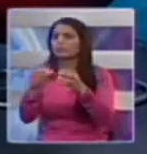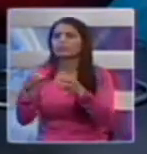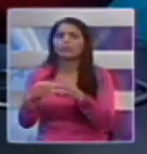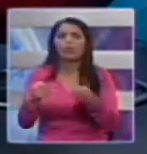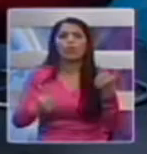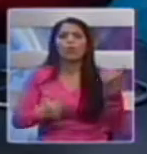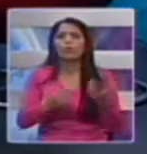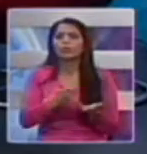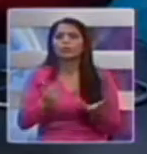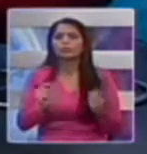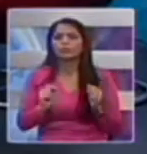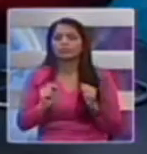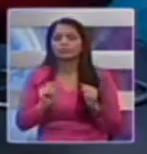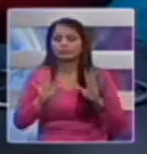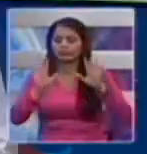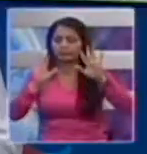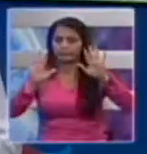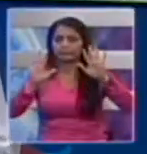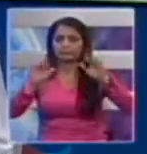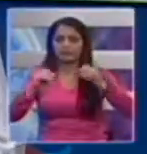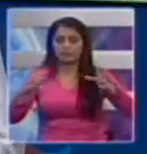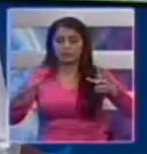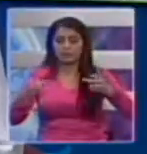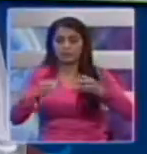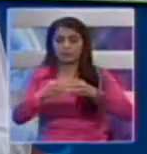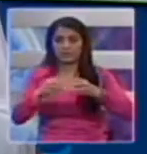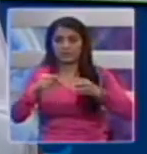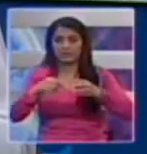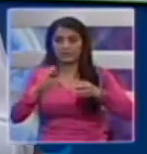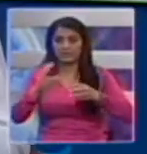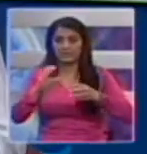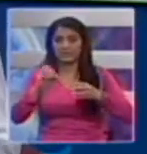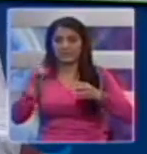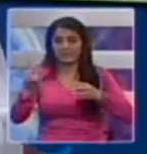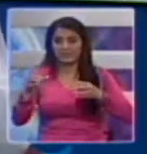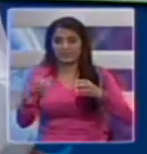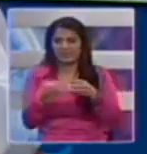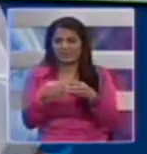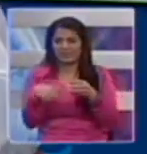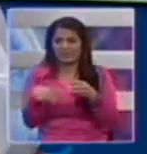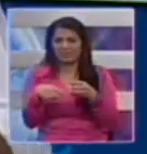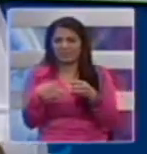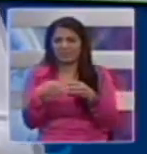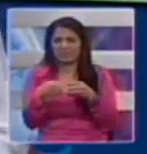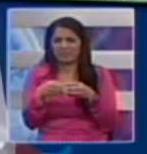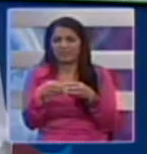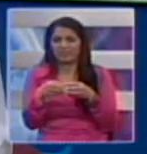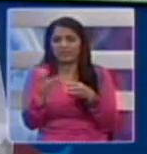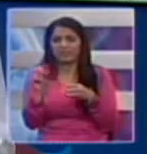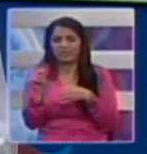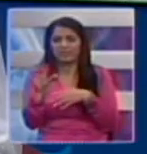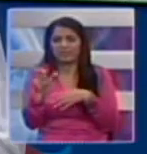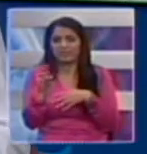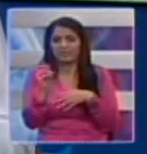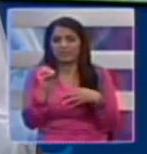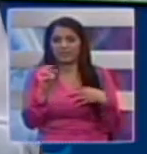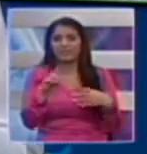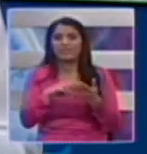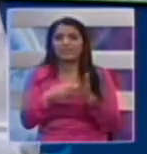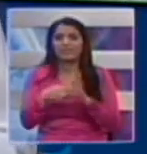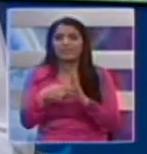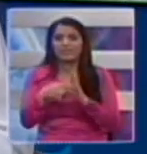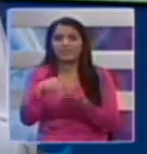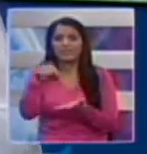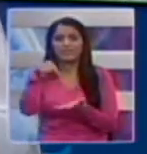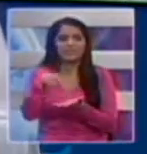Centro Democrático en su Centro color? Democrático es un movimiento de centro. ¿Qué es el centro? Donde está la justa media, donde está el